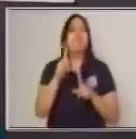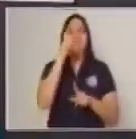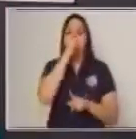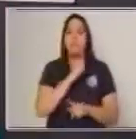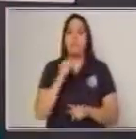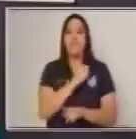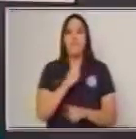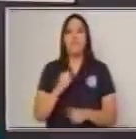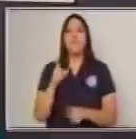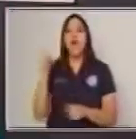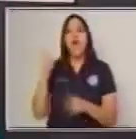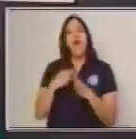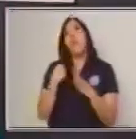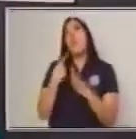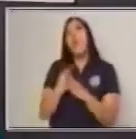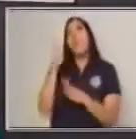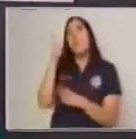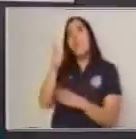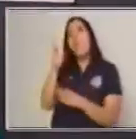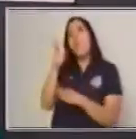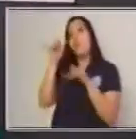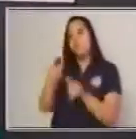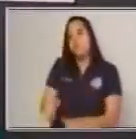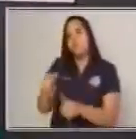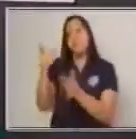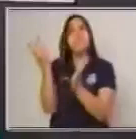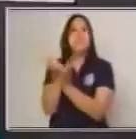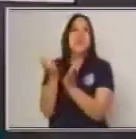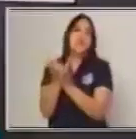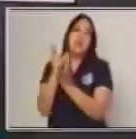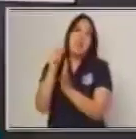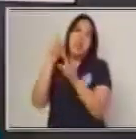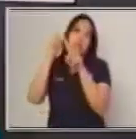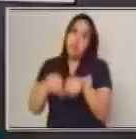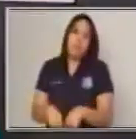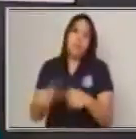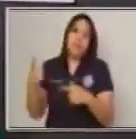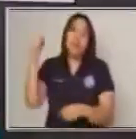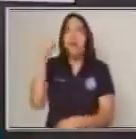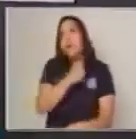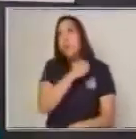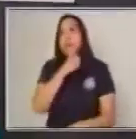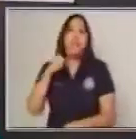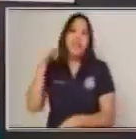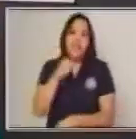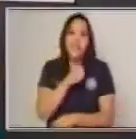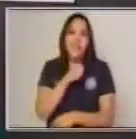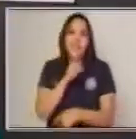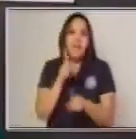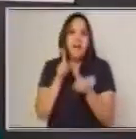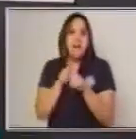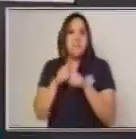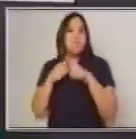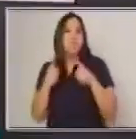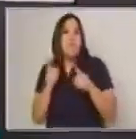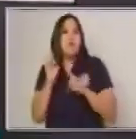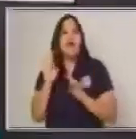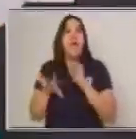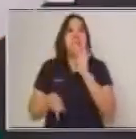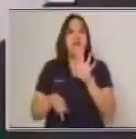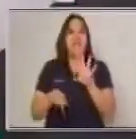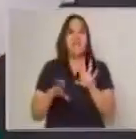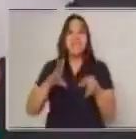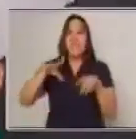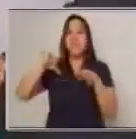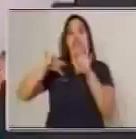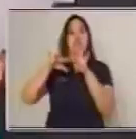Cuando está en la escuela, a la hora de la clase no puede cantar, pero algunas veces tamborilea sus dedos sobre el escritorio, o